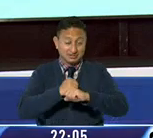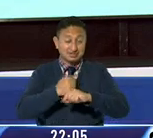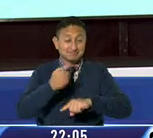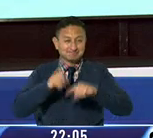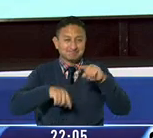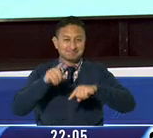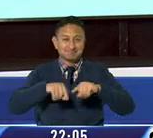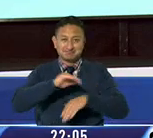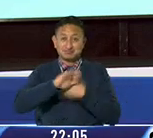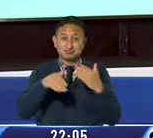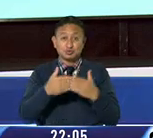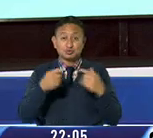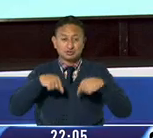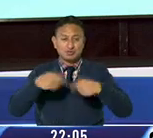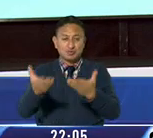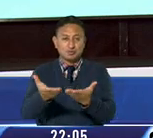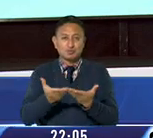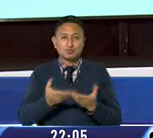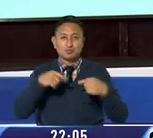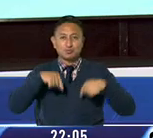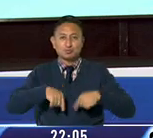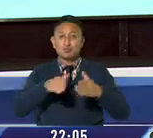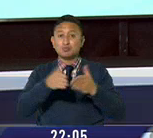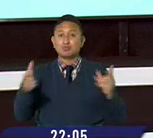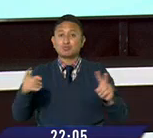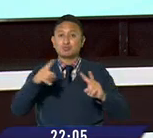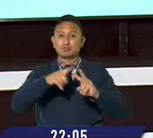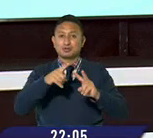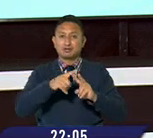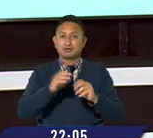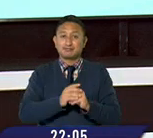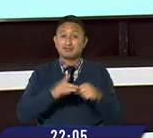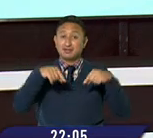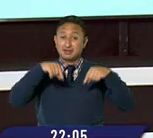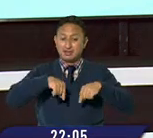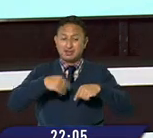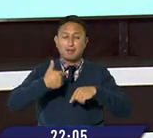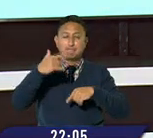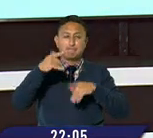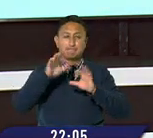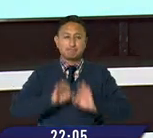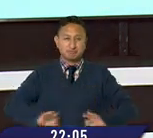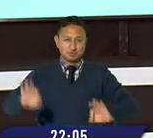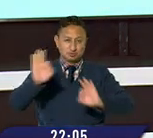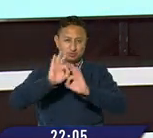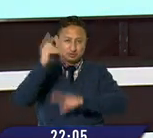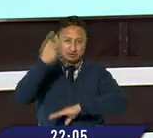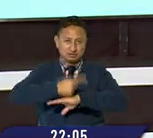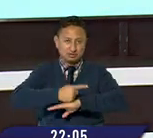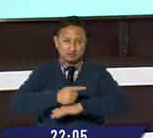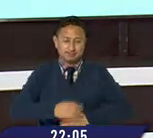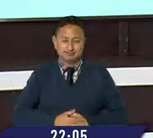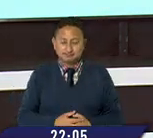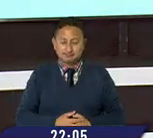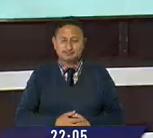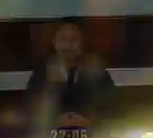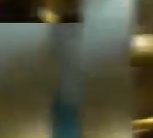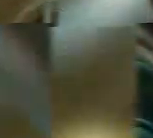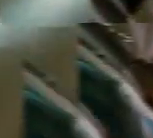noches, amigos. Bienvenidos a la emisión estelar del Comercio TV. Aquí, lo más destacado del día.